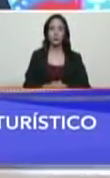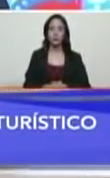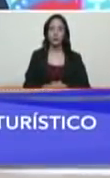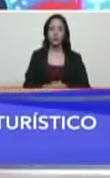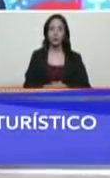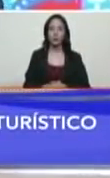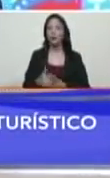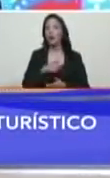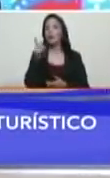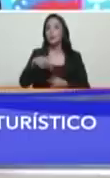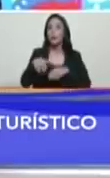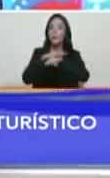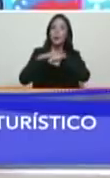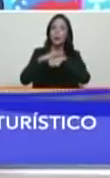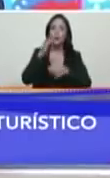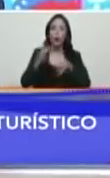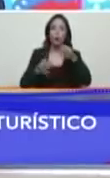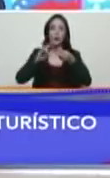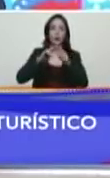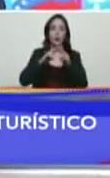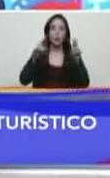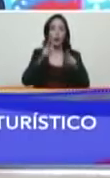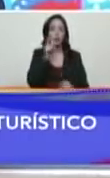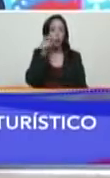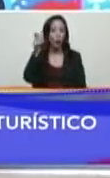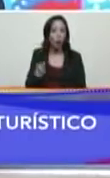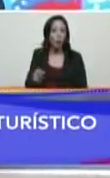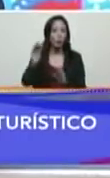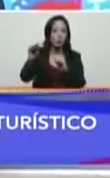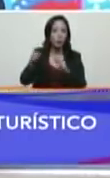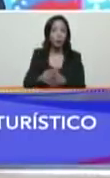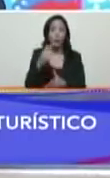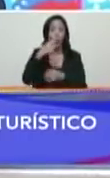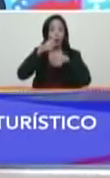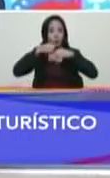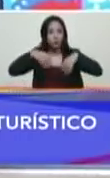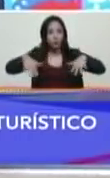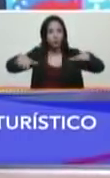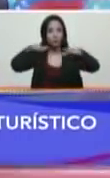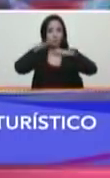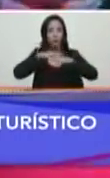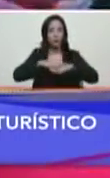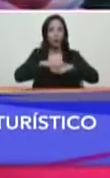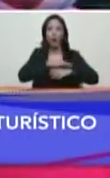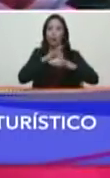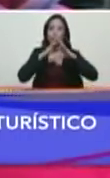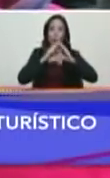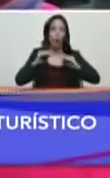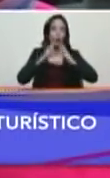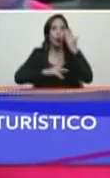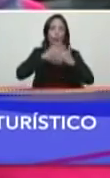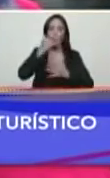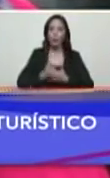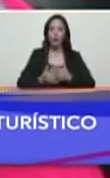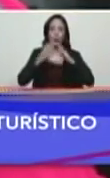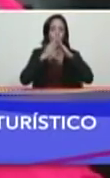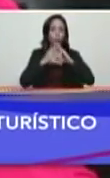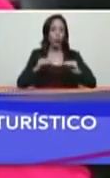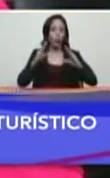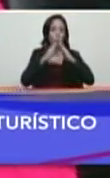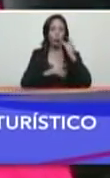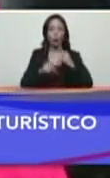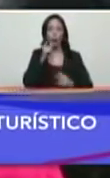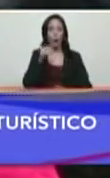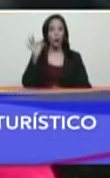Interior, Justicia y Paz, y su proceso de expansión. Todos los proyectos turísticos, todos,